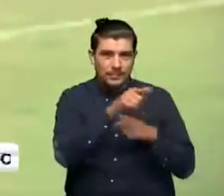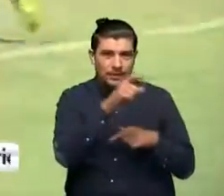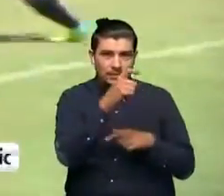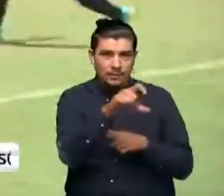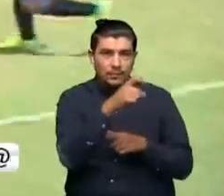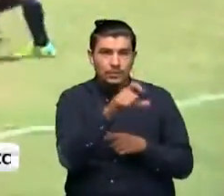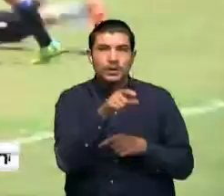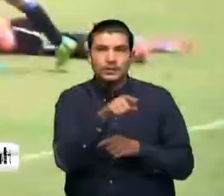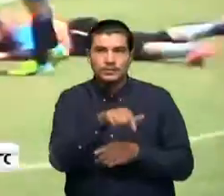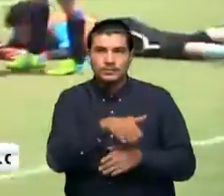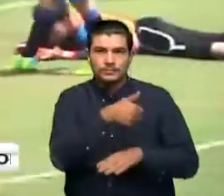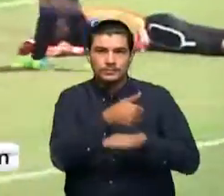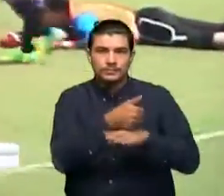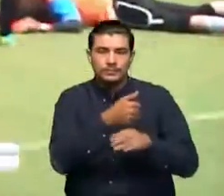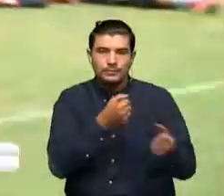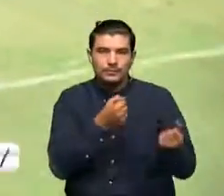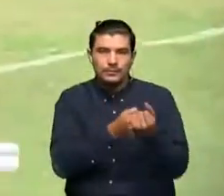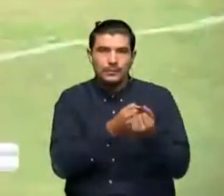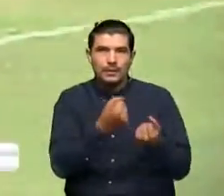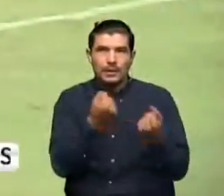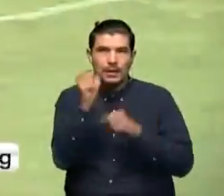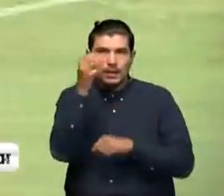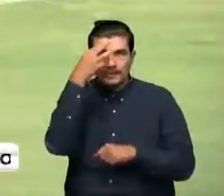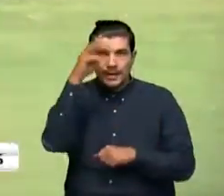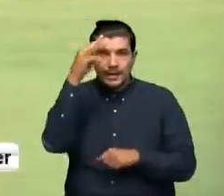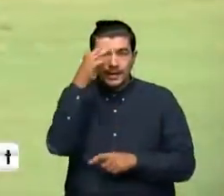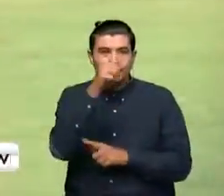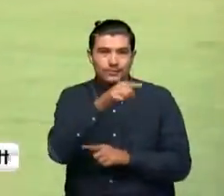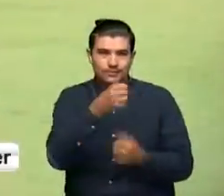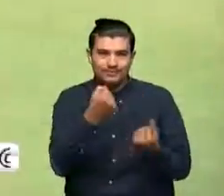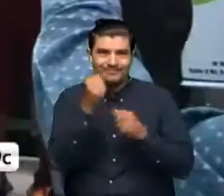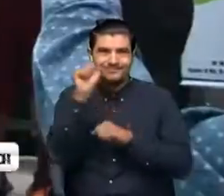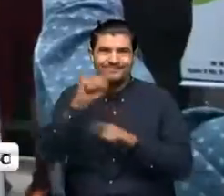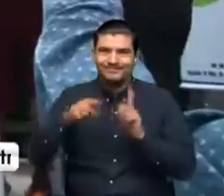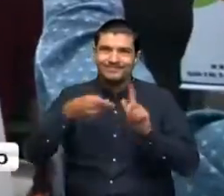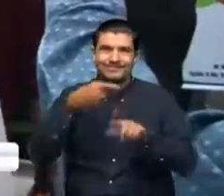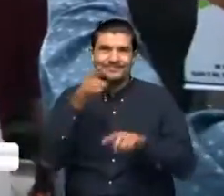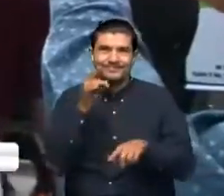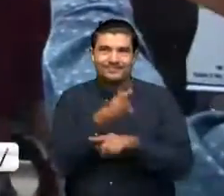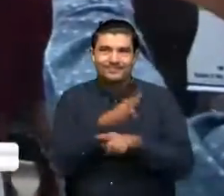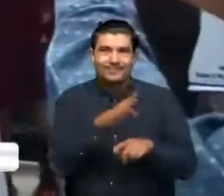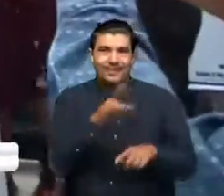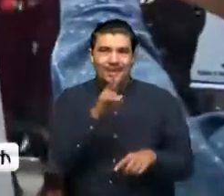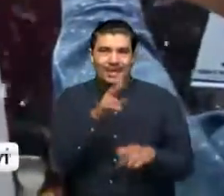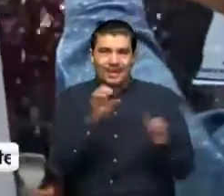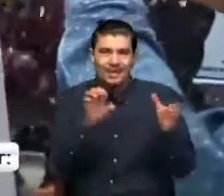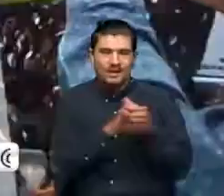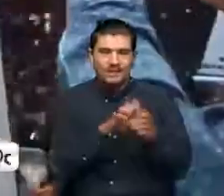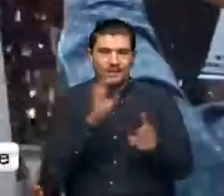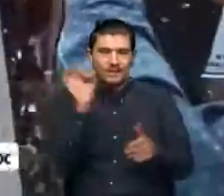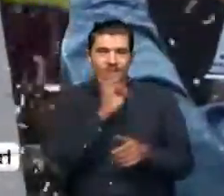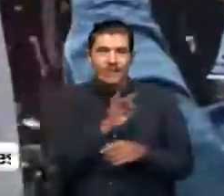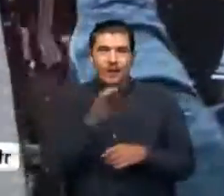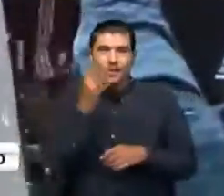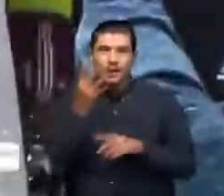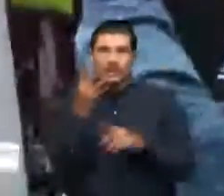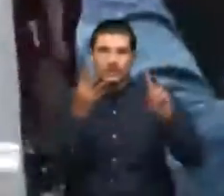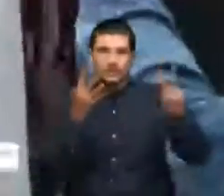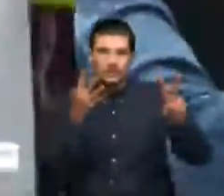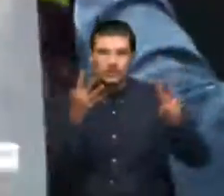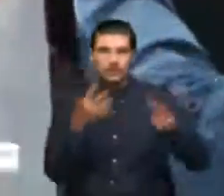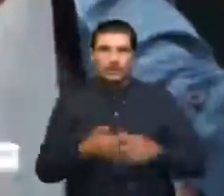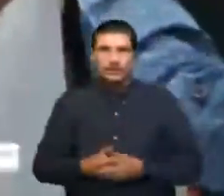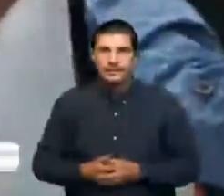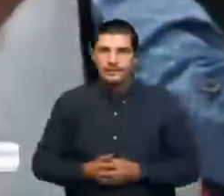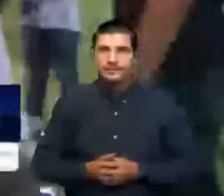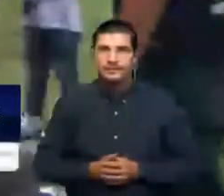campeón a la arquidiócesis de guadalajara méxico que derrotó en la gran final al equipo de villavicencio cuatro goles por dos